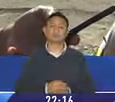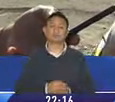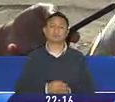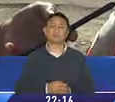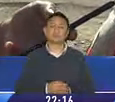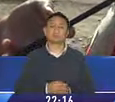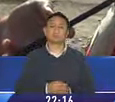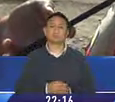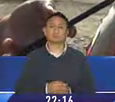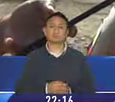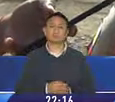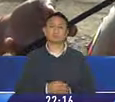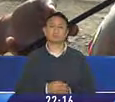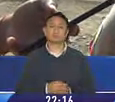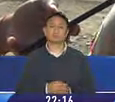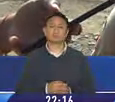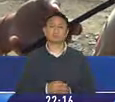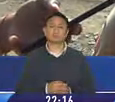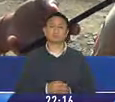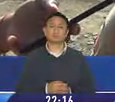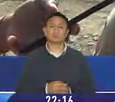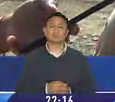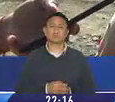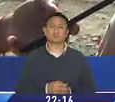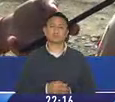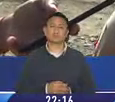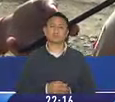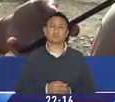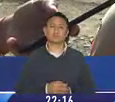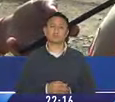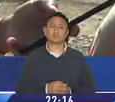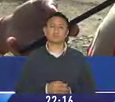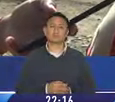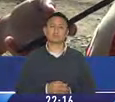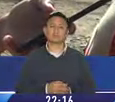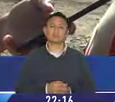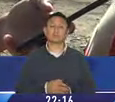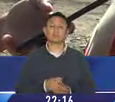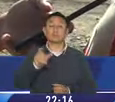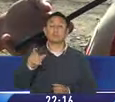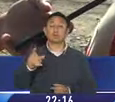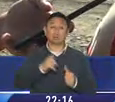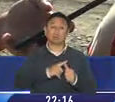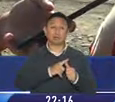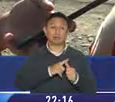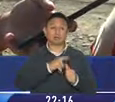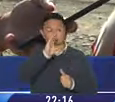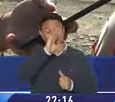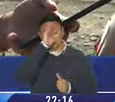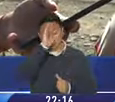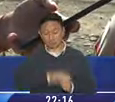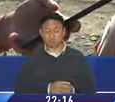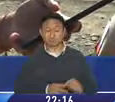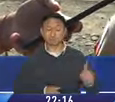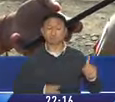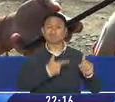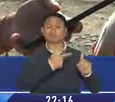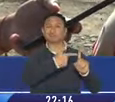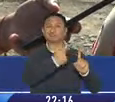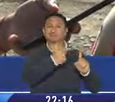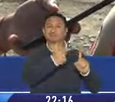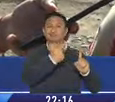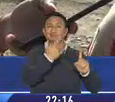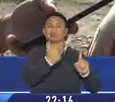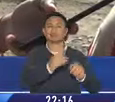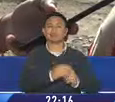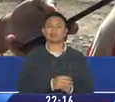marca Suzuki AX100, el mismo que luego de saludarlo habría procedido a dispararle en contra de la humanidad del ciudadano